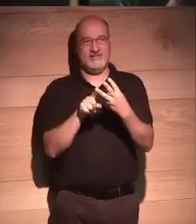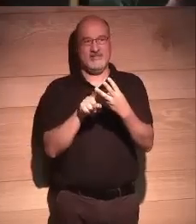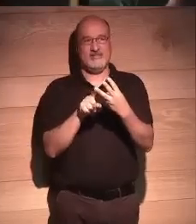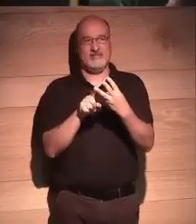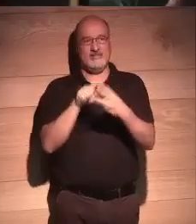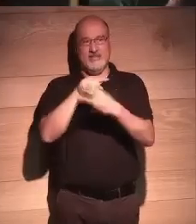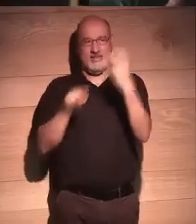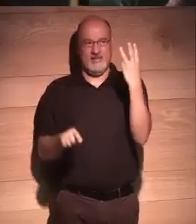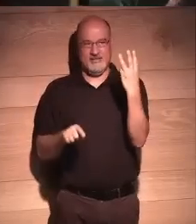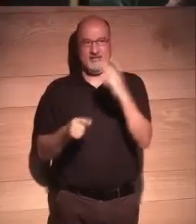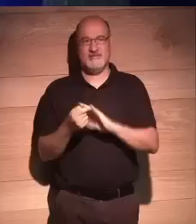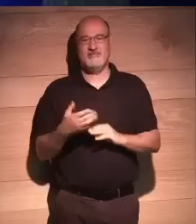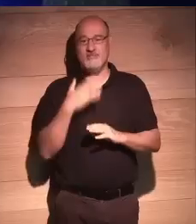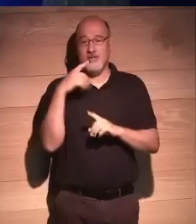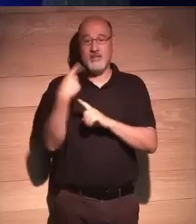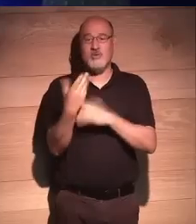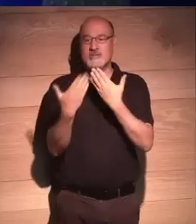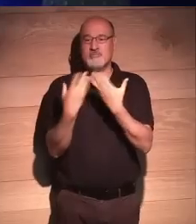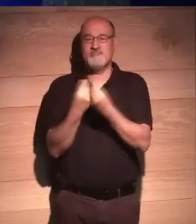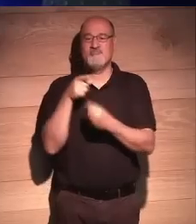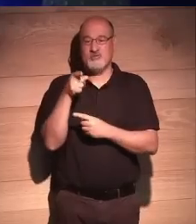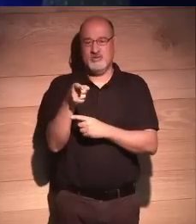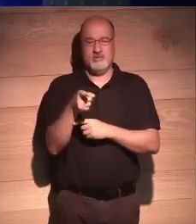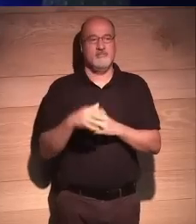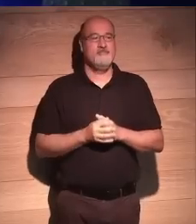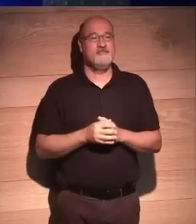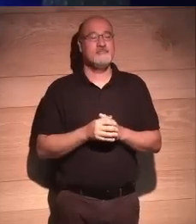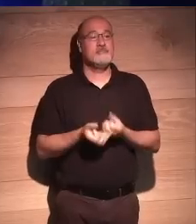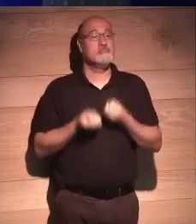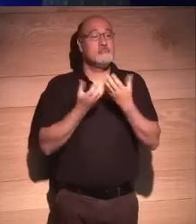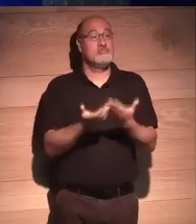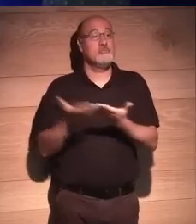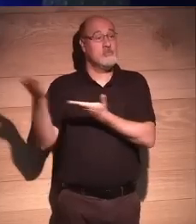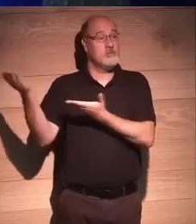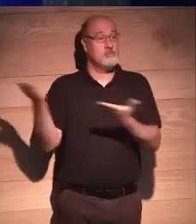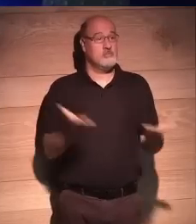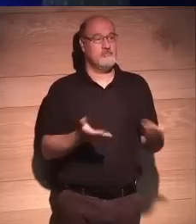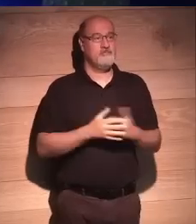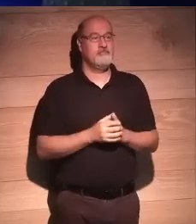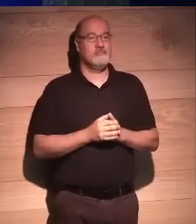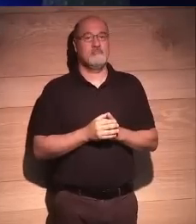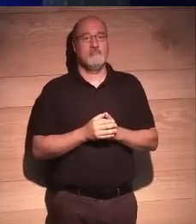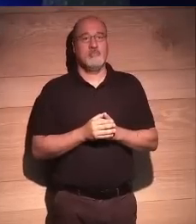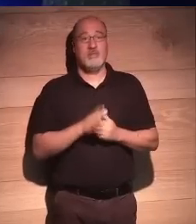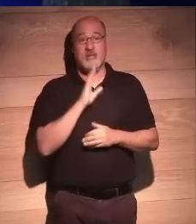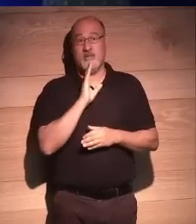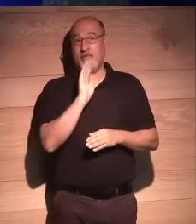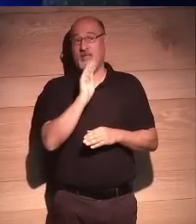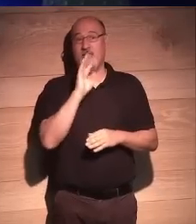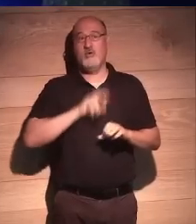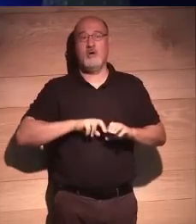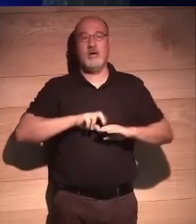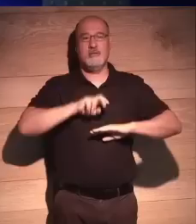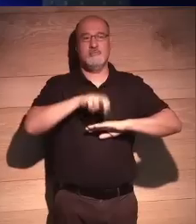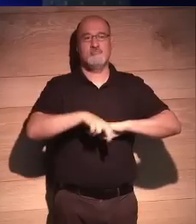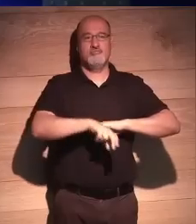Vale, ahora luego podemos hablar con vosotras. Así que, lo dicho, vamos a recibirlo. Yo les he pedido que bajaran las